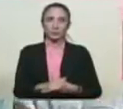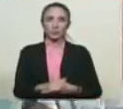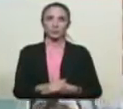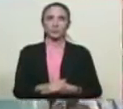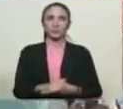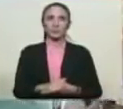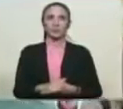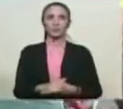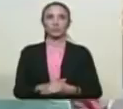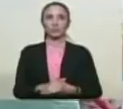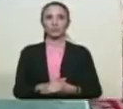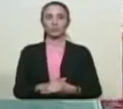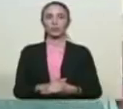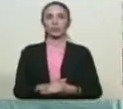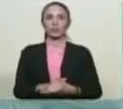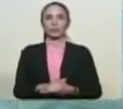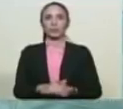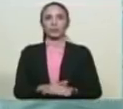defenderlo con números.